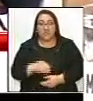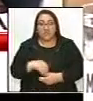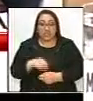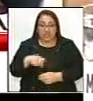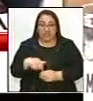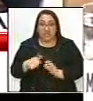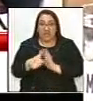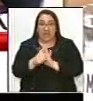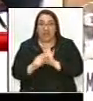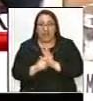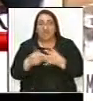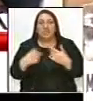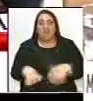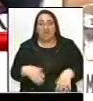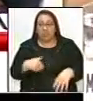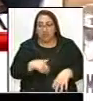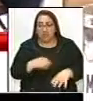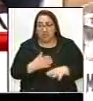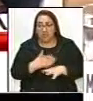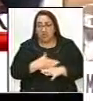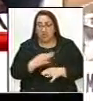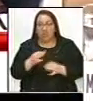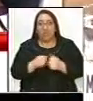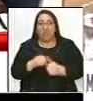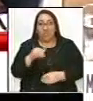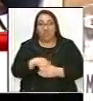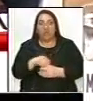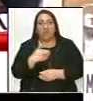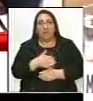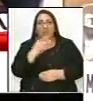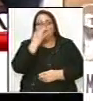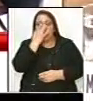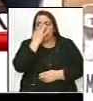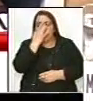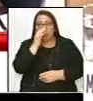artículo, que ya habíamos sancionado antes con un voto a favor, el